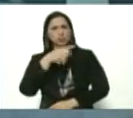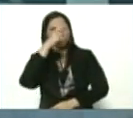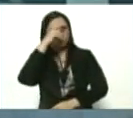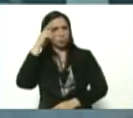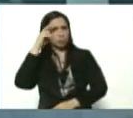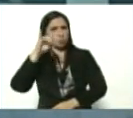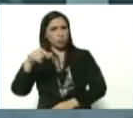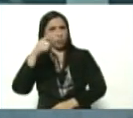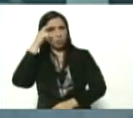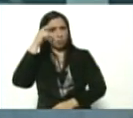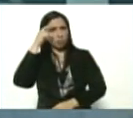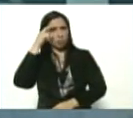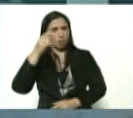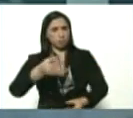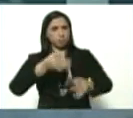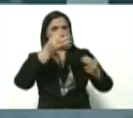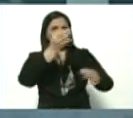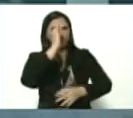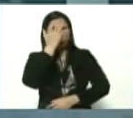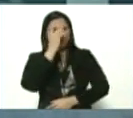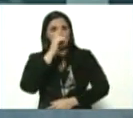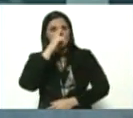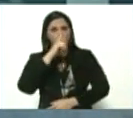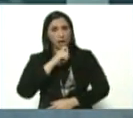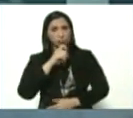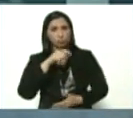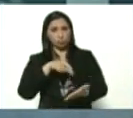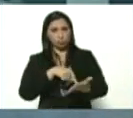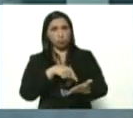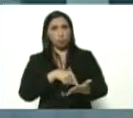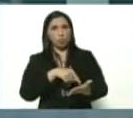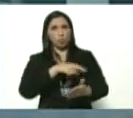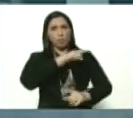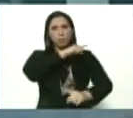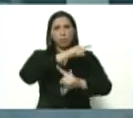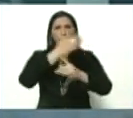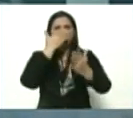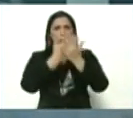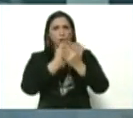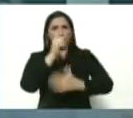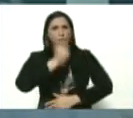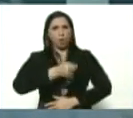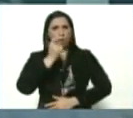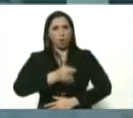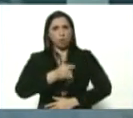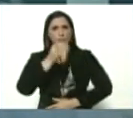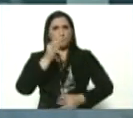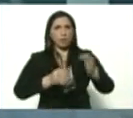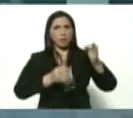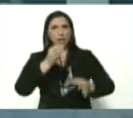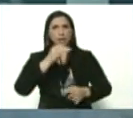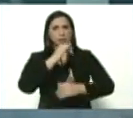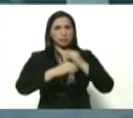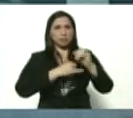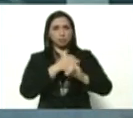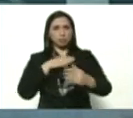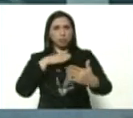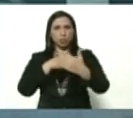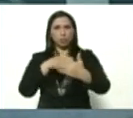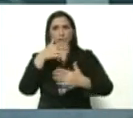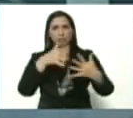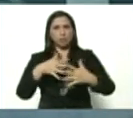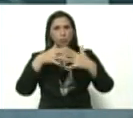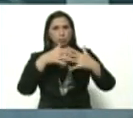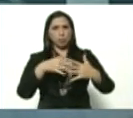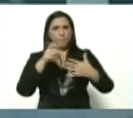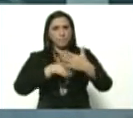Jorge Reaza, presentó en febrero de este año una denuncia ante la Corte Penal Internacional de La Haya contra Estados Unidos por las